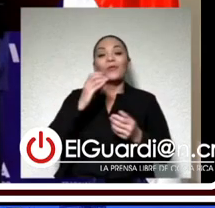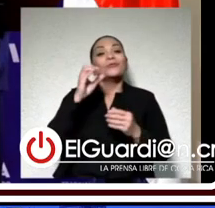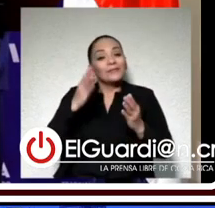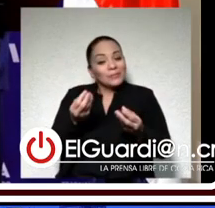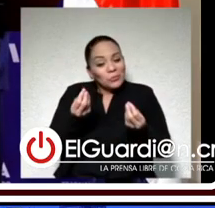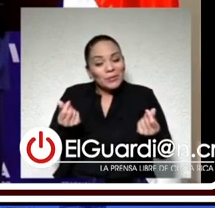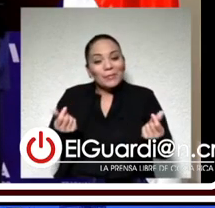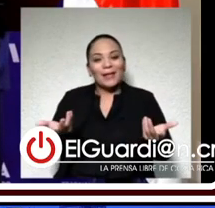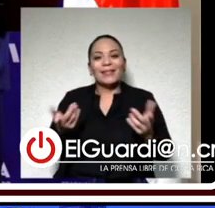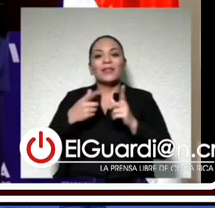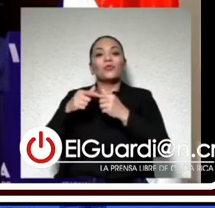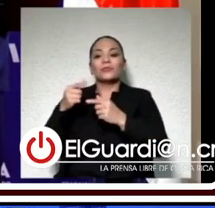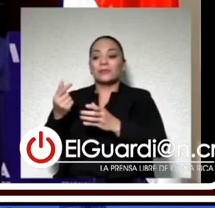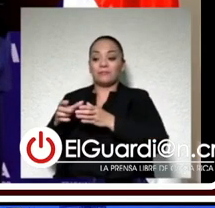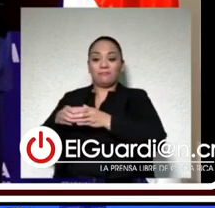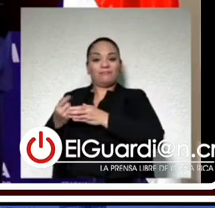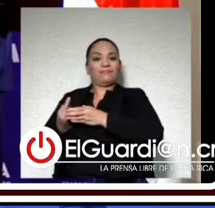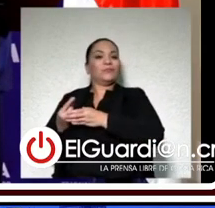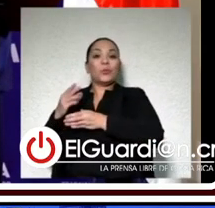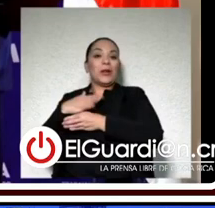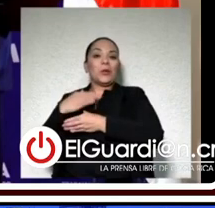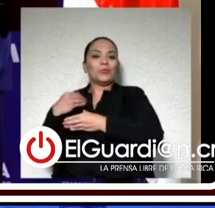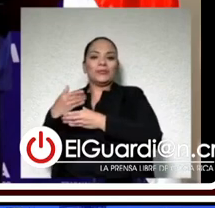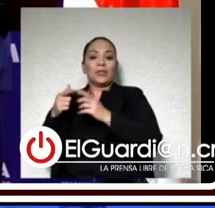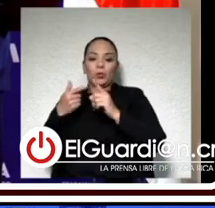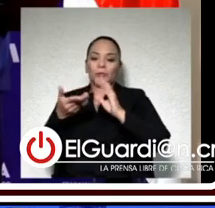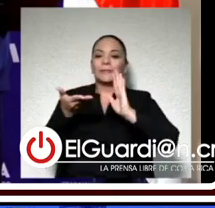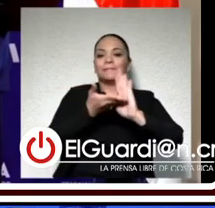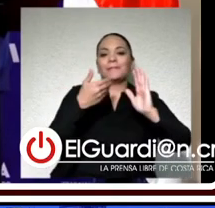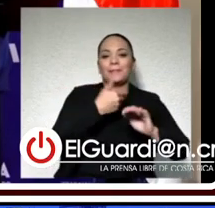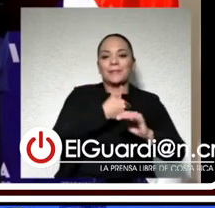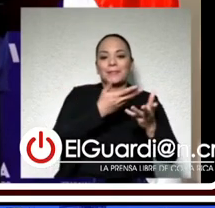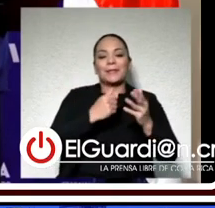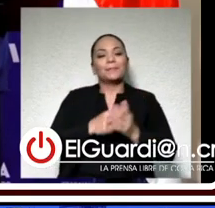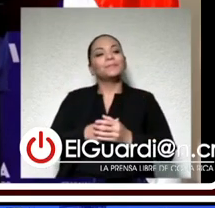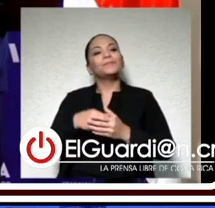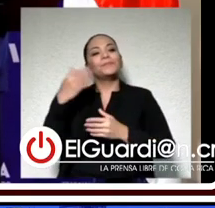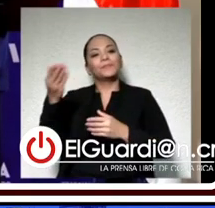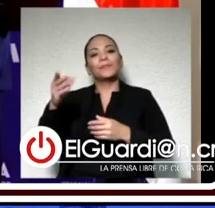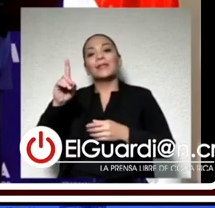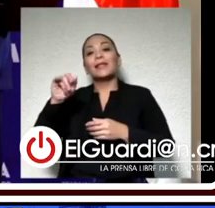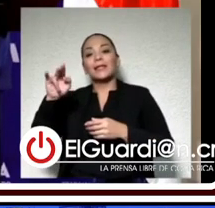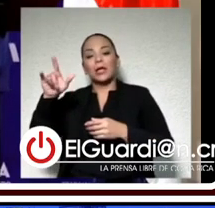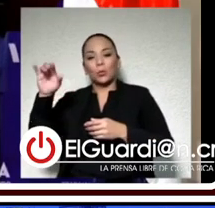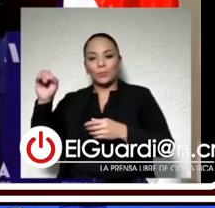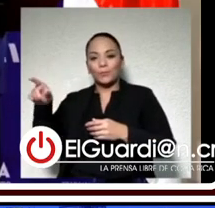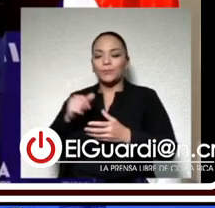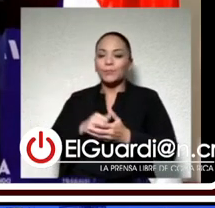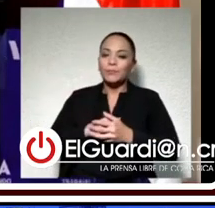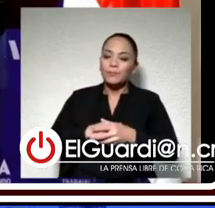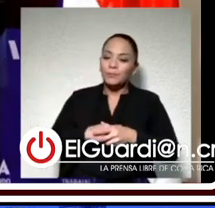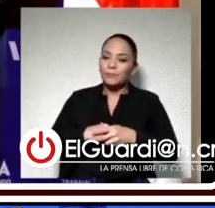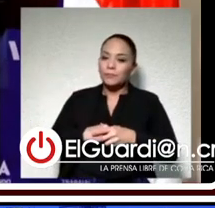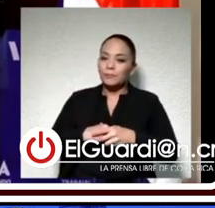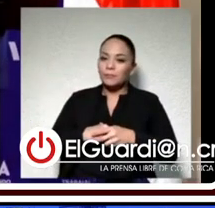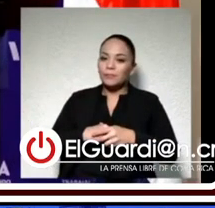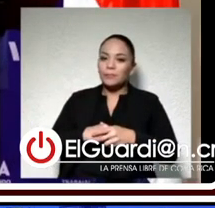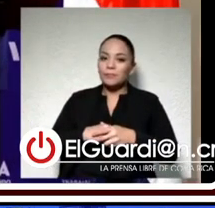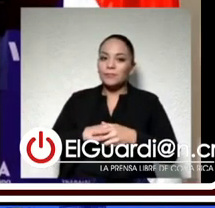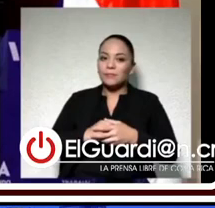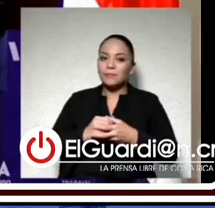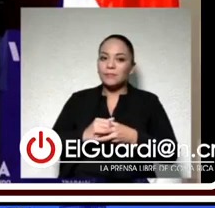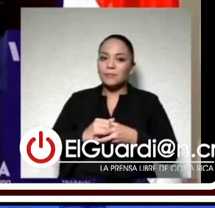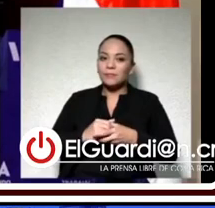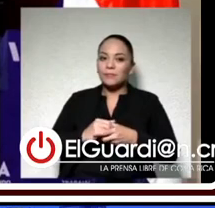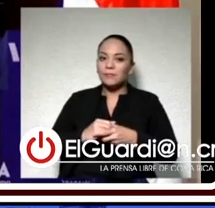costarricenses. Sí, el señor de la reacción, por favor, don Anel. Gracias. Si me permite, la colega Paula Riz, está